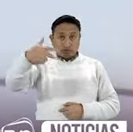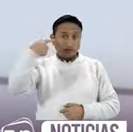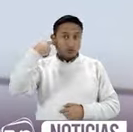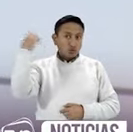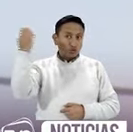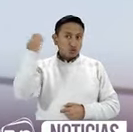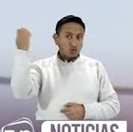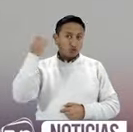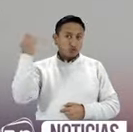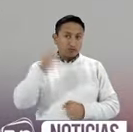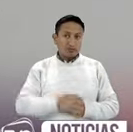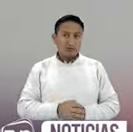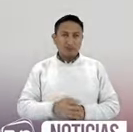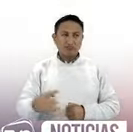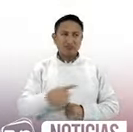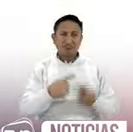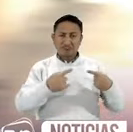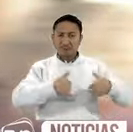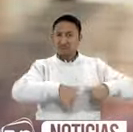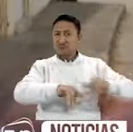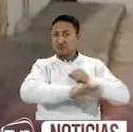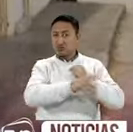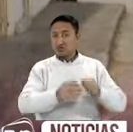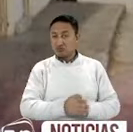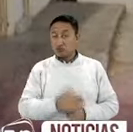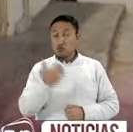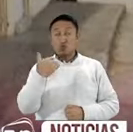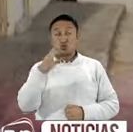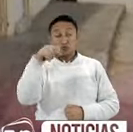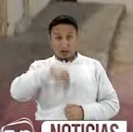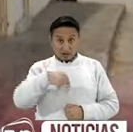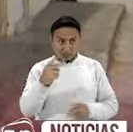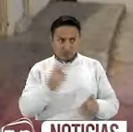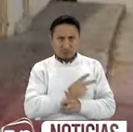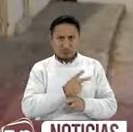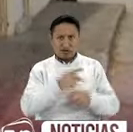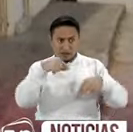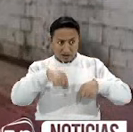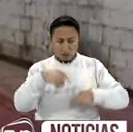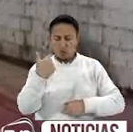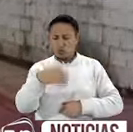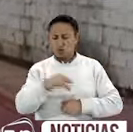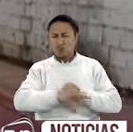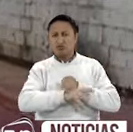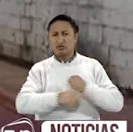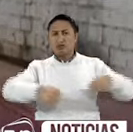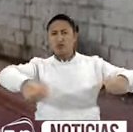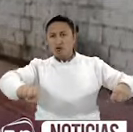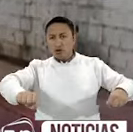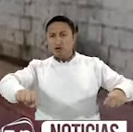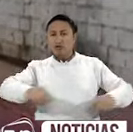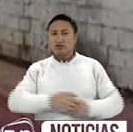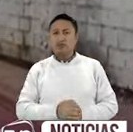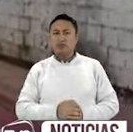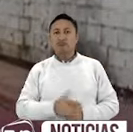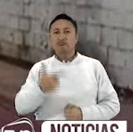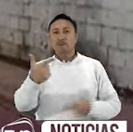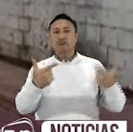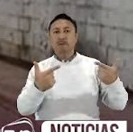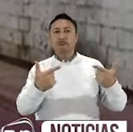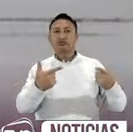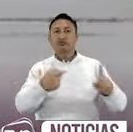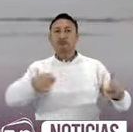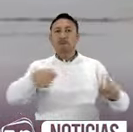comunitarias, pero los asaltos continúan. Aquí roban bastante, en este callejón de aquí. motos, con armas, se